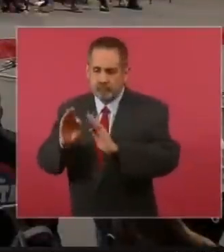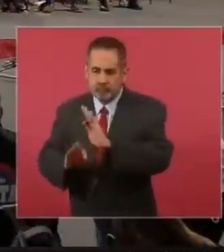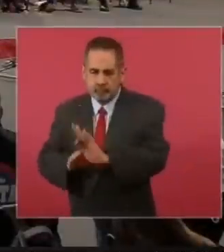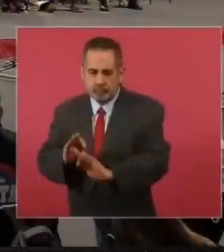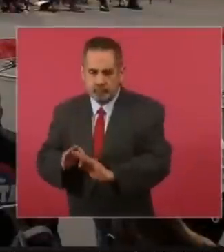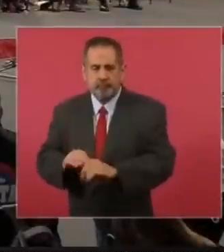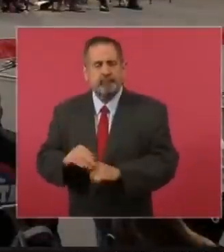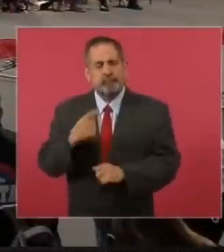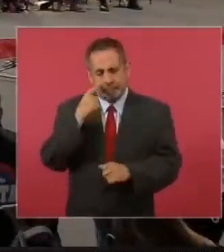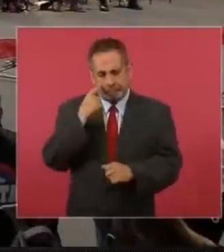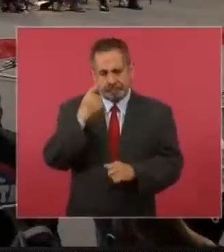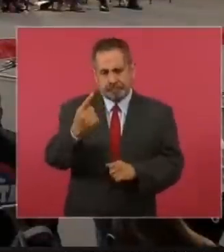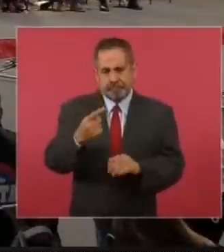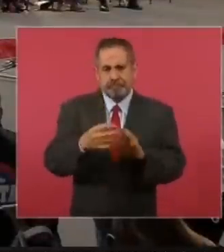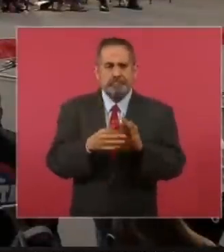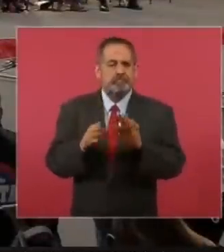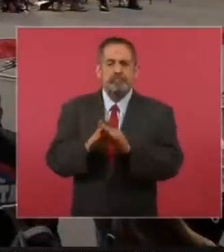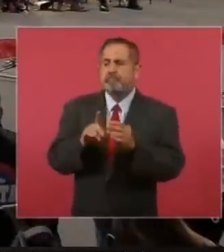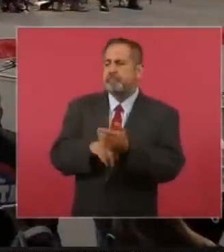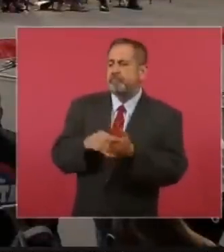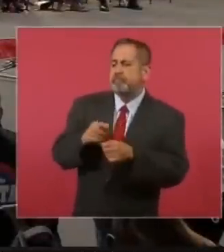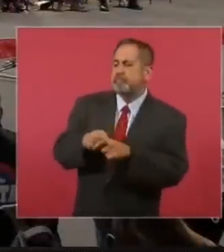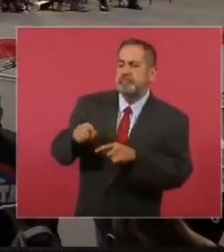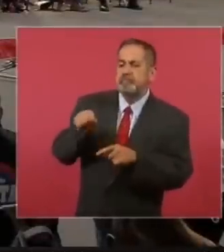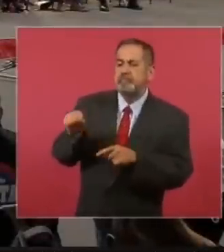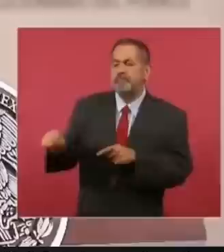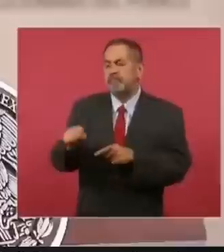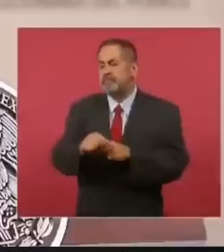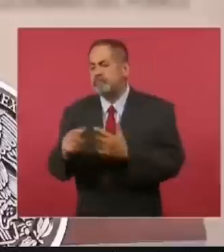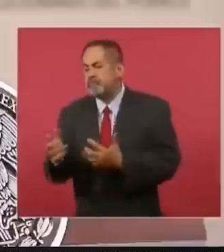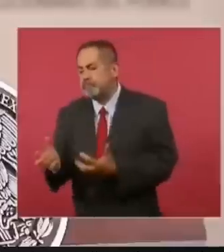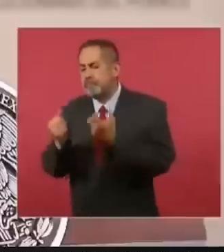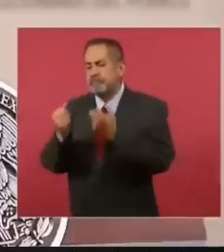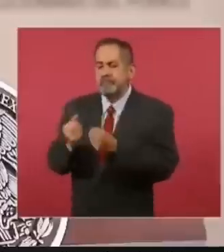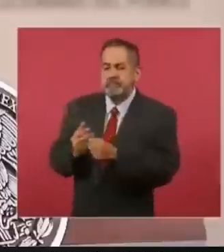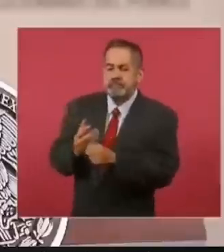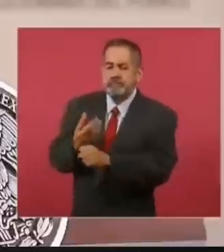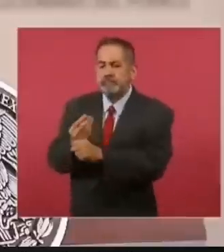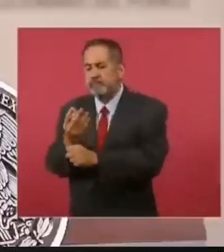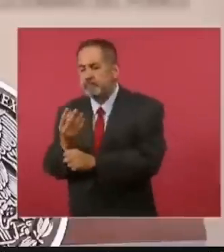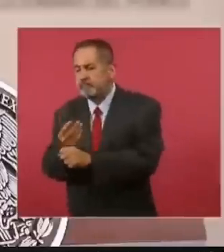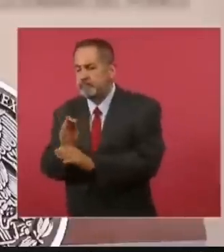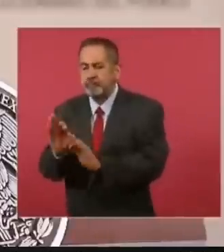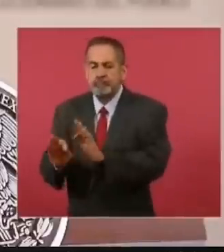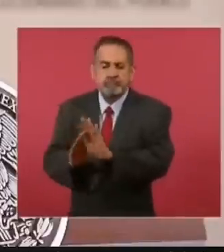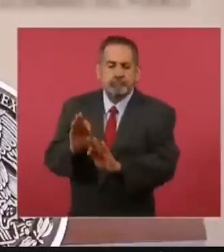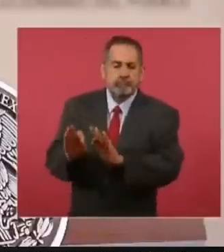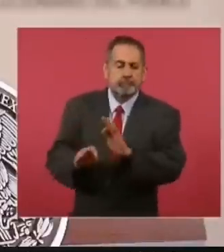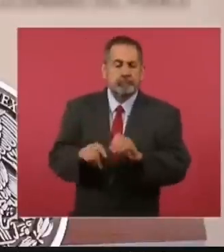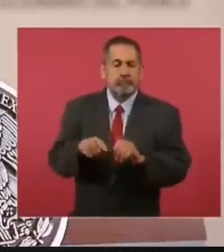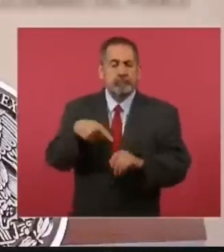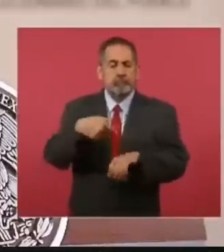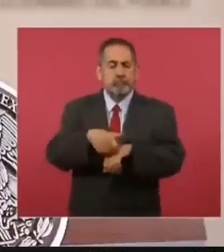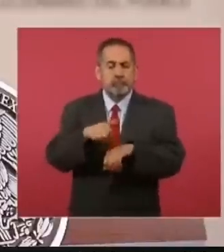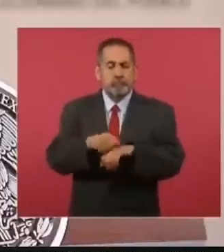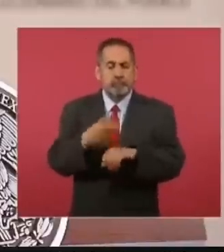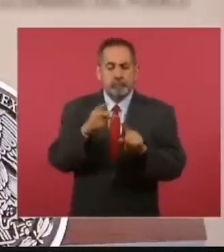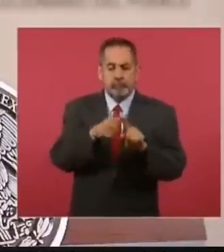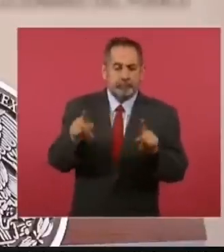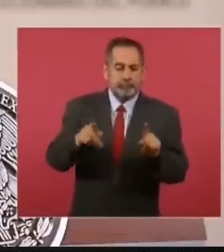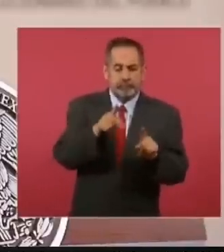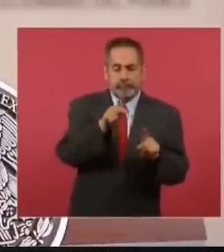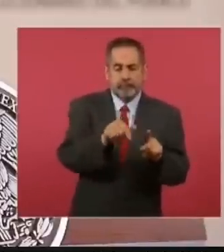en los trabajos de salvamento y mejora de las zonas arqueológicas en el tramo tres que va de